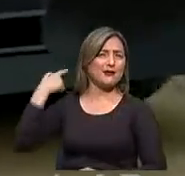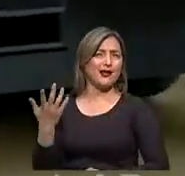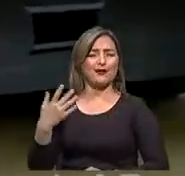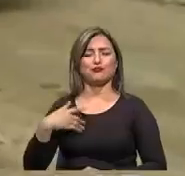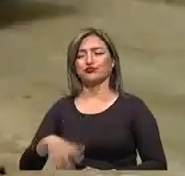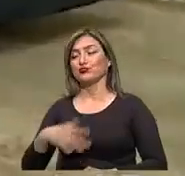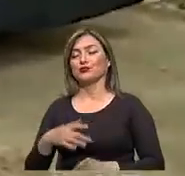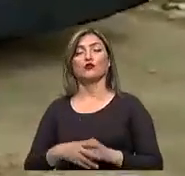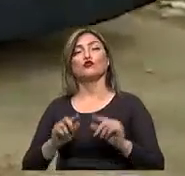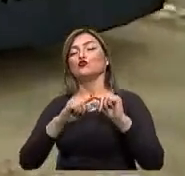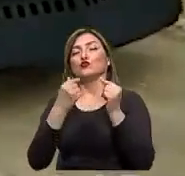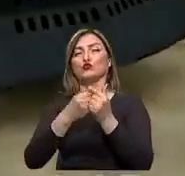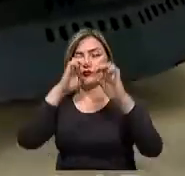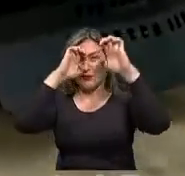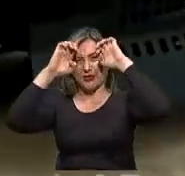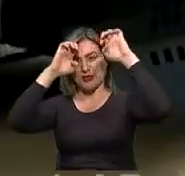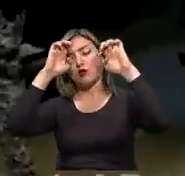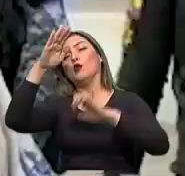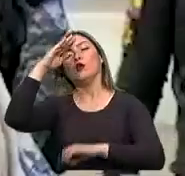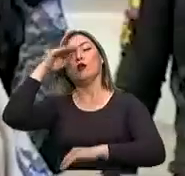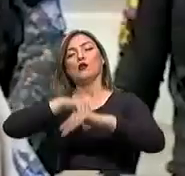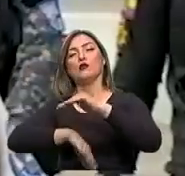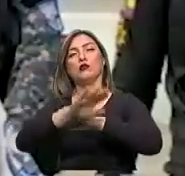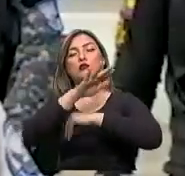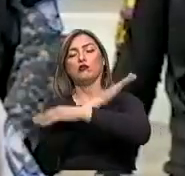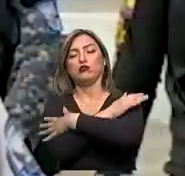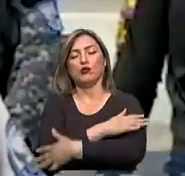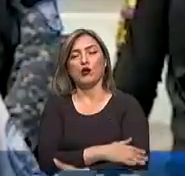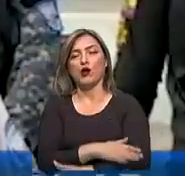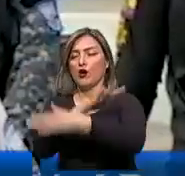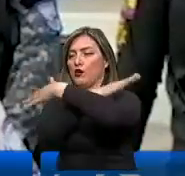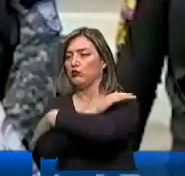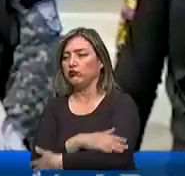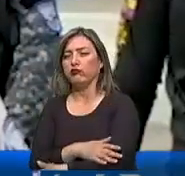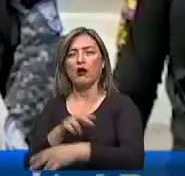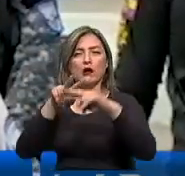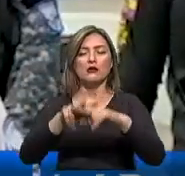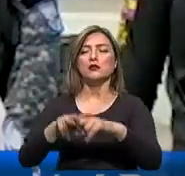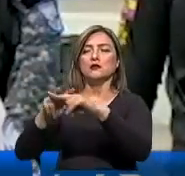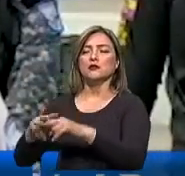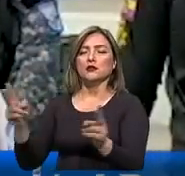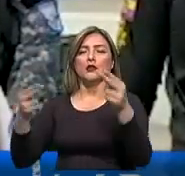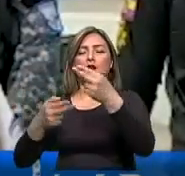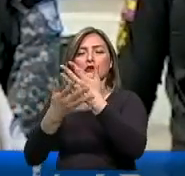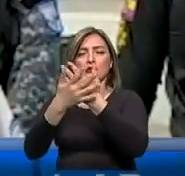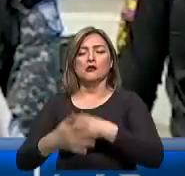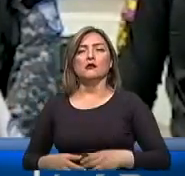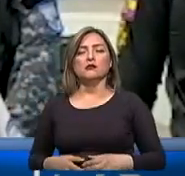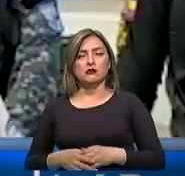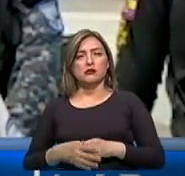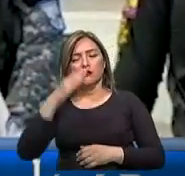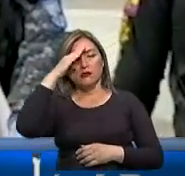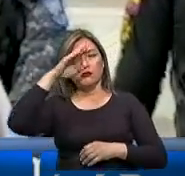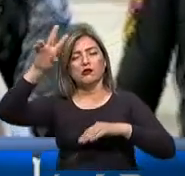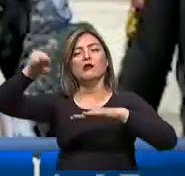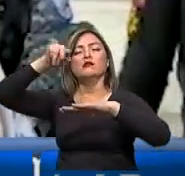grupos tácticos de la policía ingresaron a realizar una requisa. Está realizando los operativos constantes con las unidades tácticas que tiene la